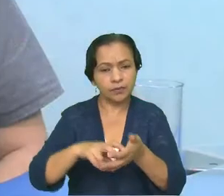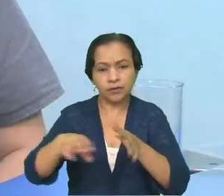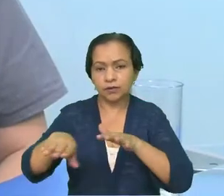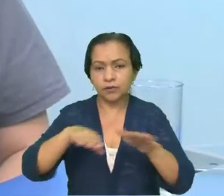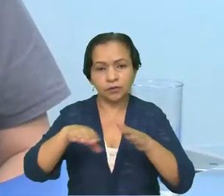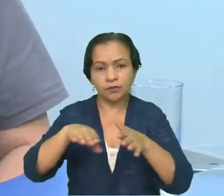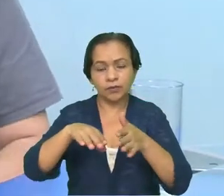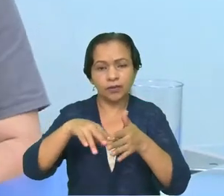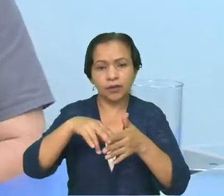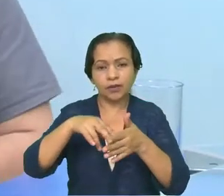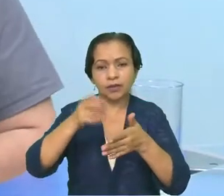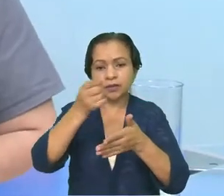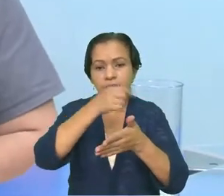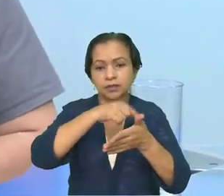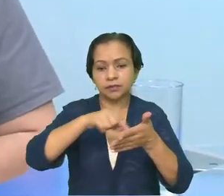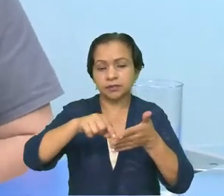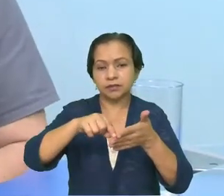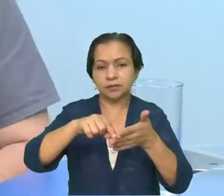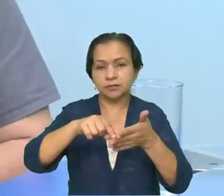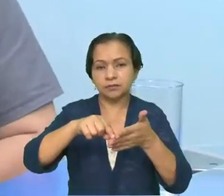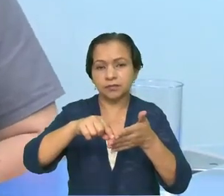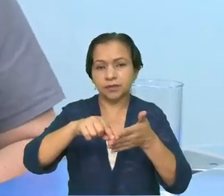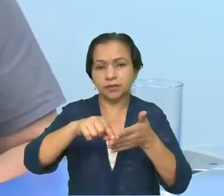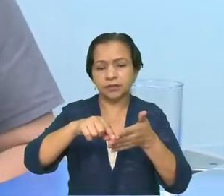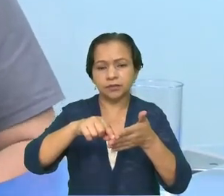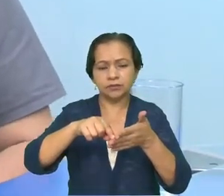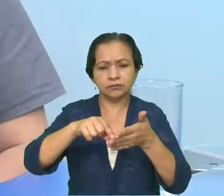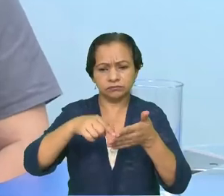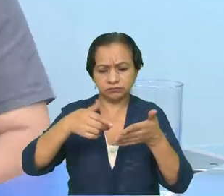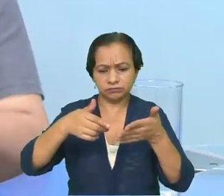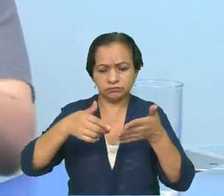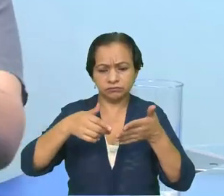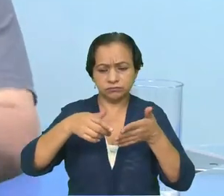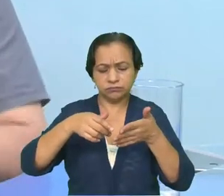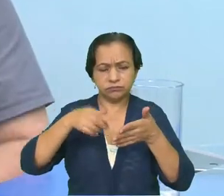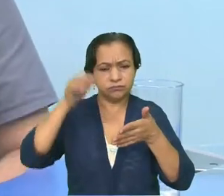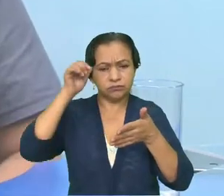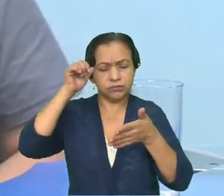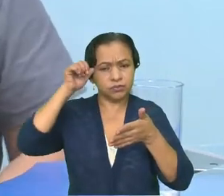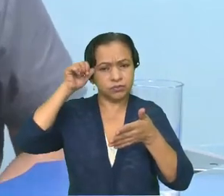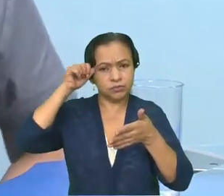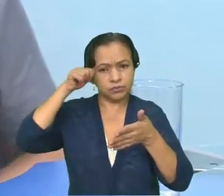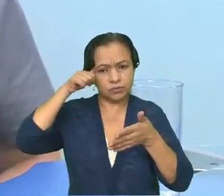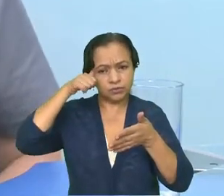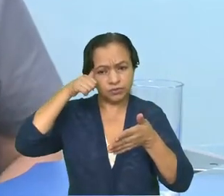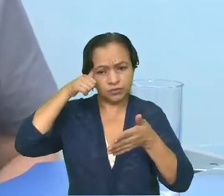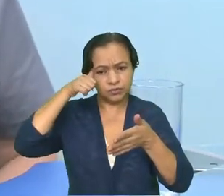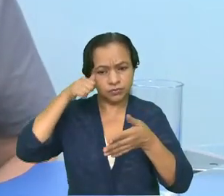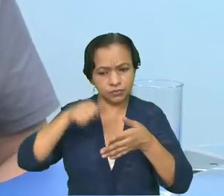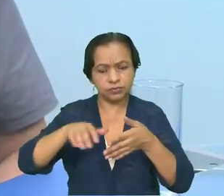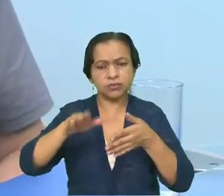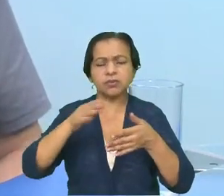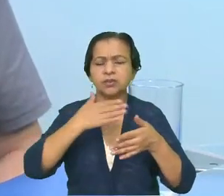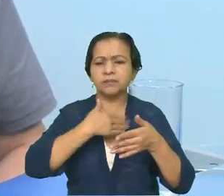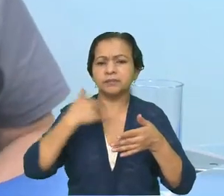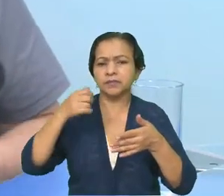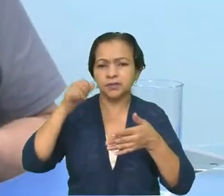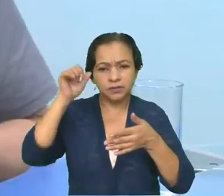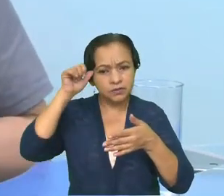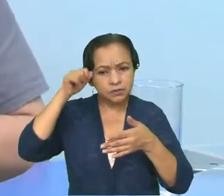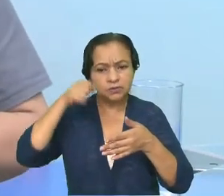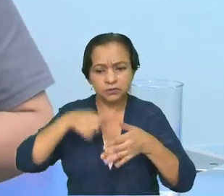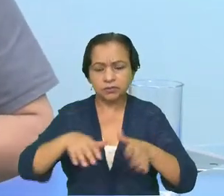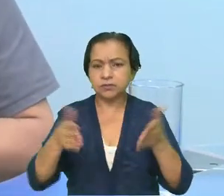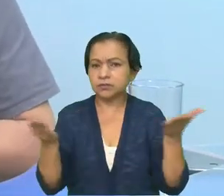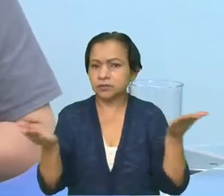y pasa una semana en la cual se está orinando sin sentir, y luego llega el médico y le dice, pero ya voy mejor.